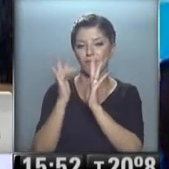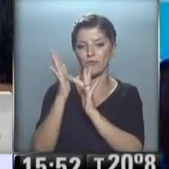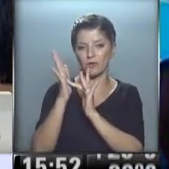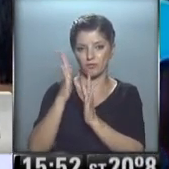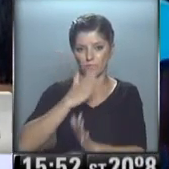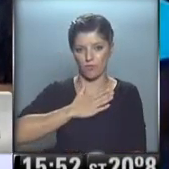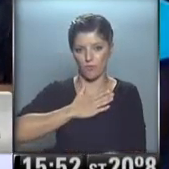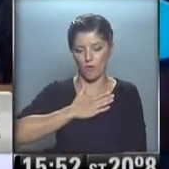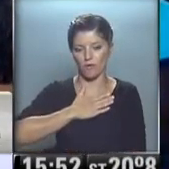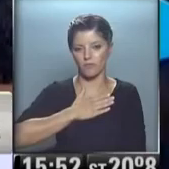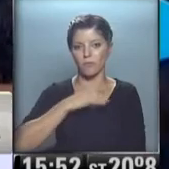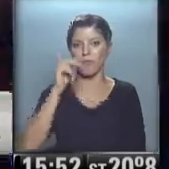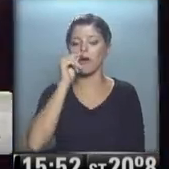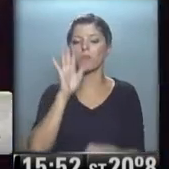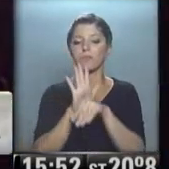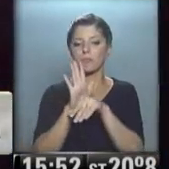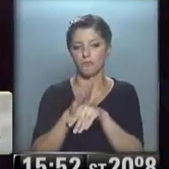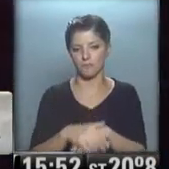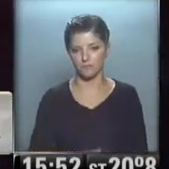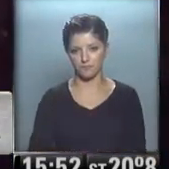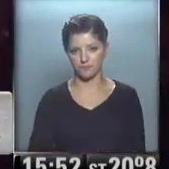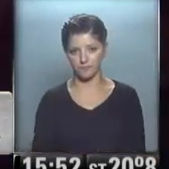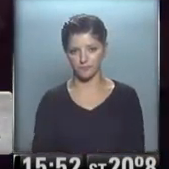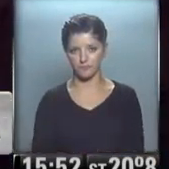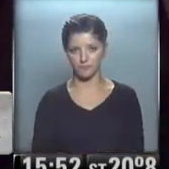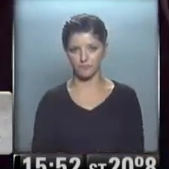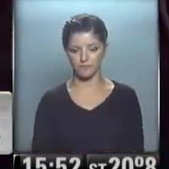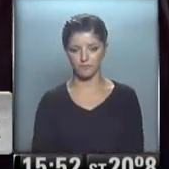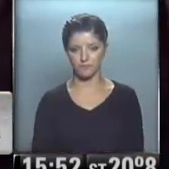Señor. Amén.